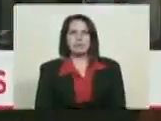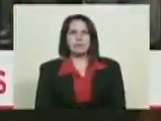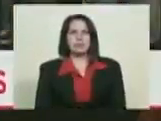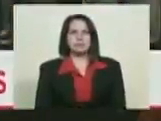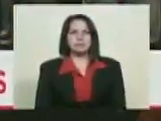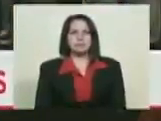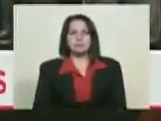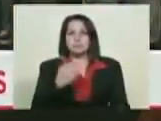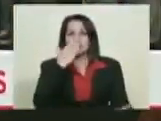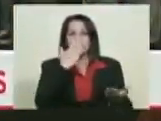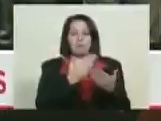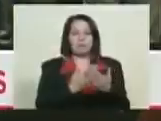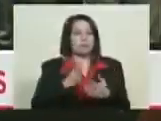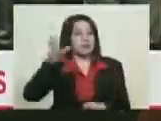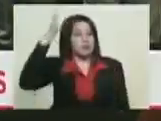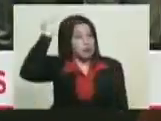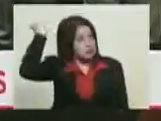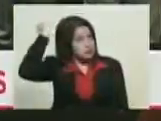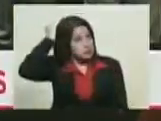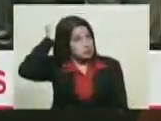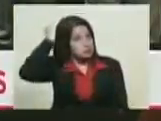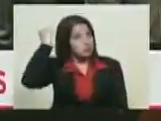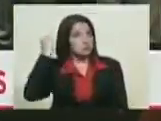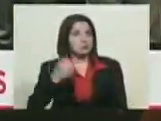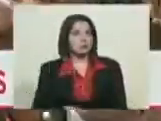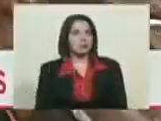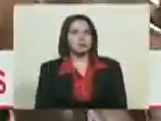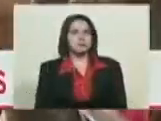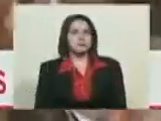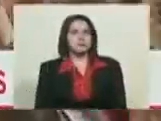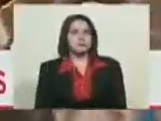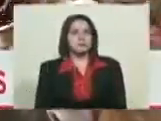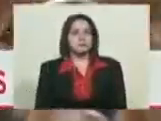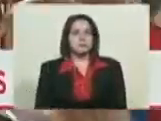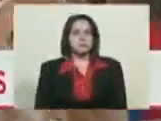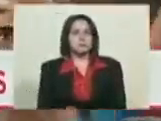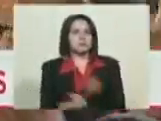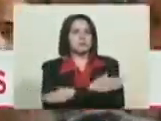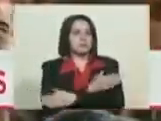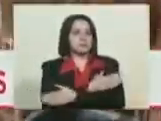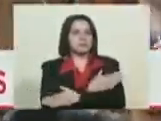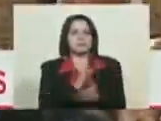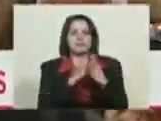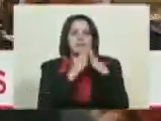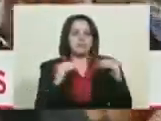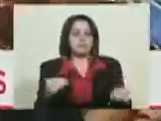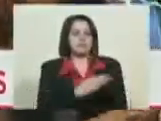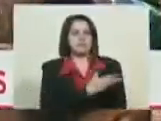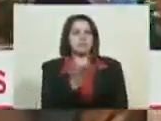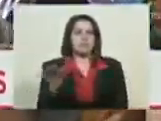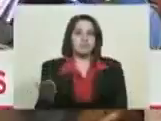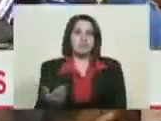El Frente Francisco de Miranda. Los felicito, compañero.